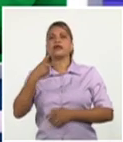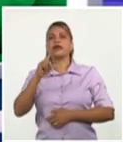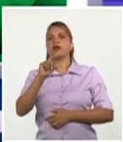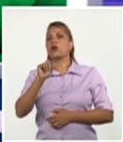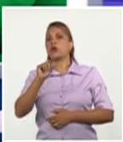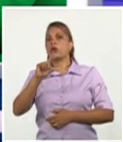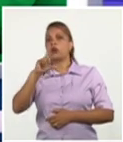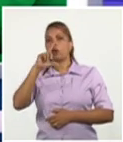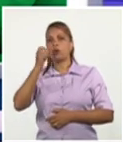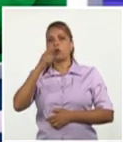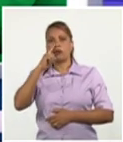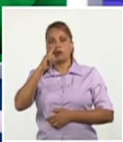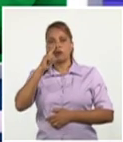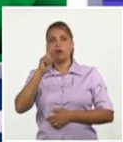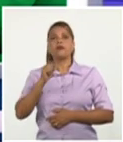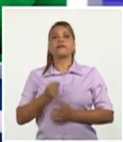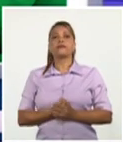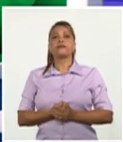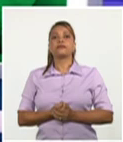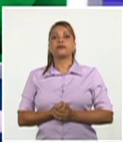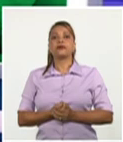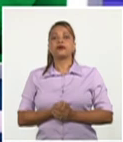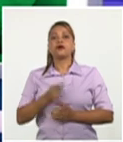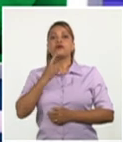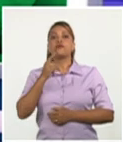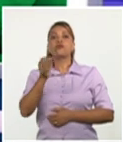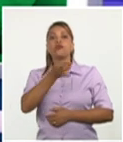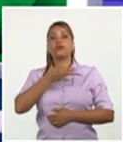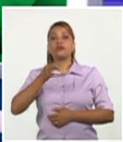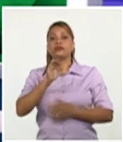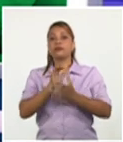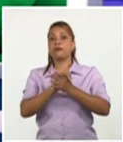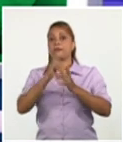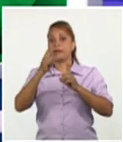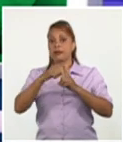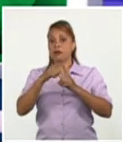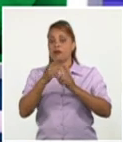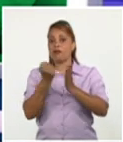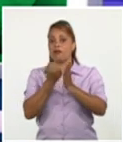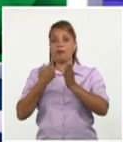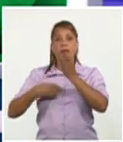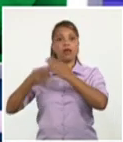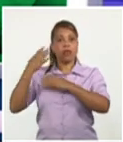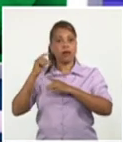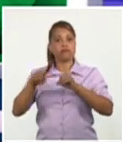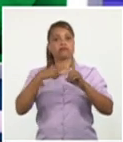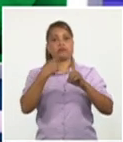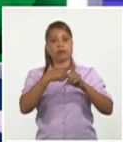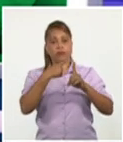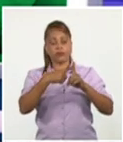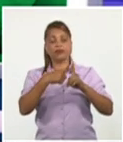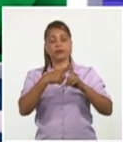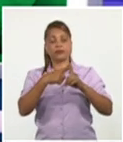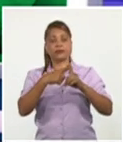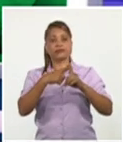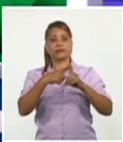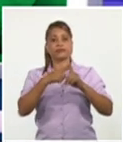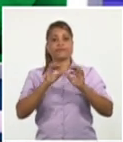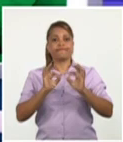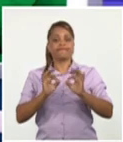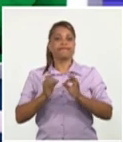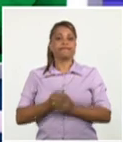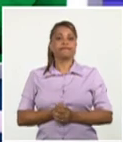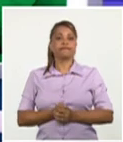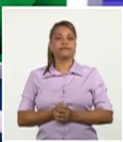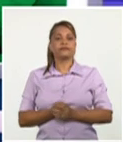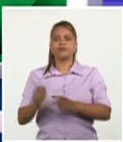Matanzas, contacto de un caso confirmado ya previamente diagnosticado y que tenía un grupo